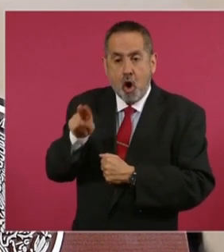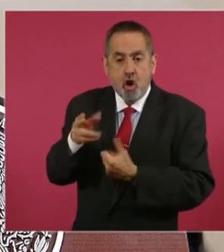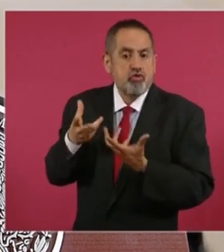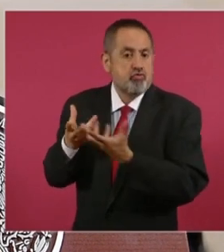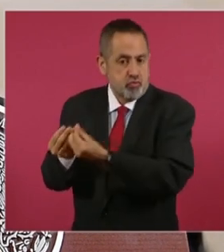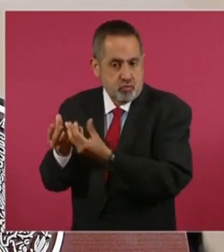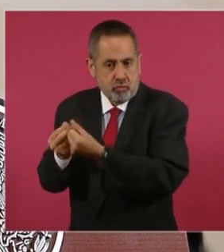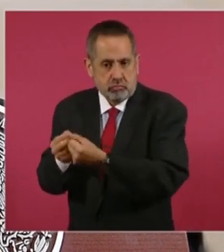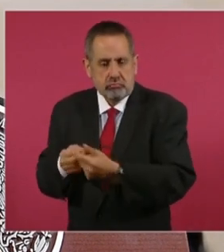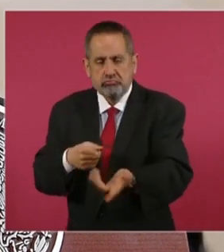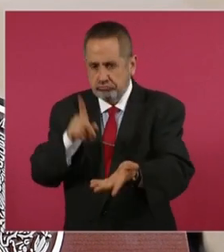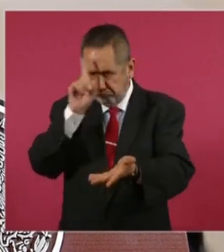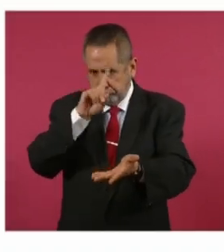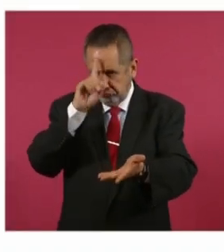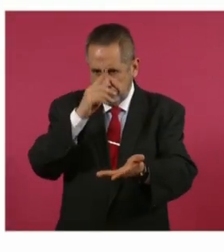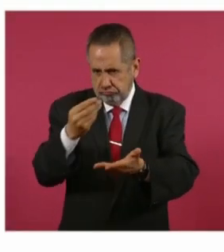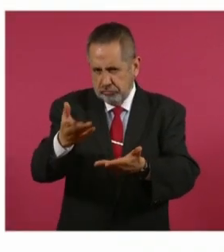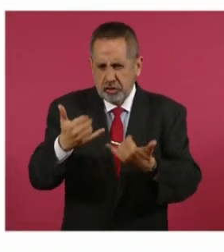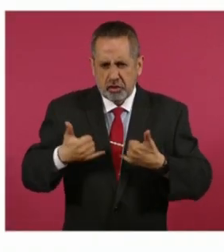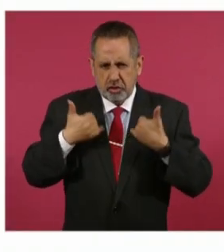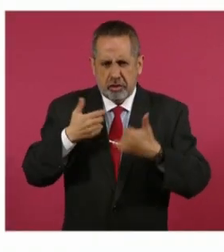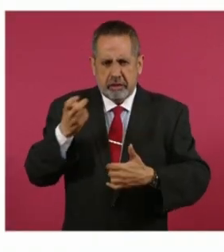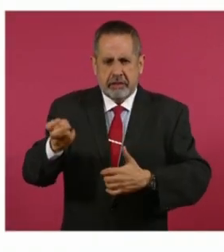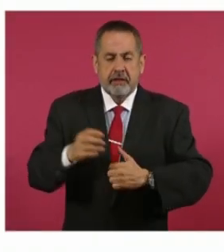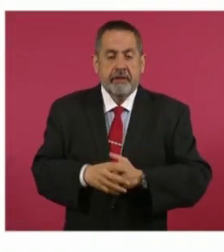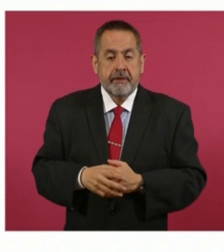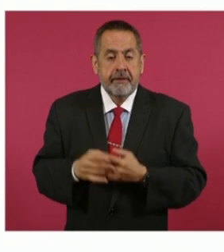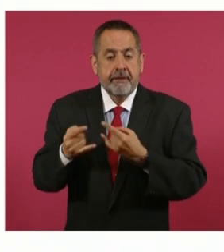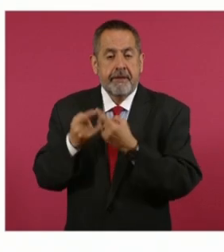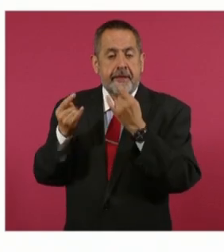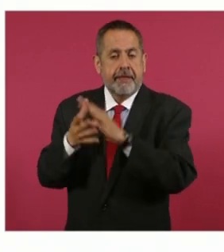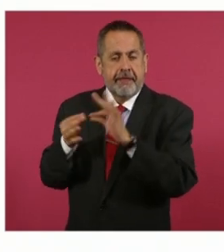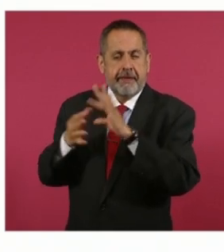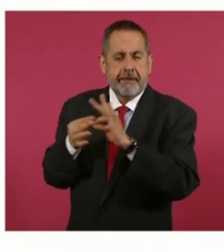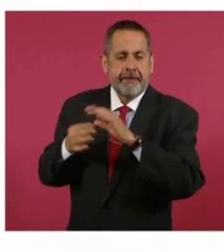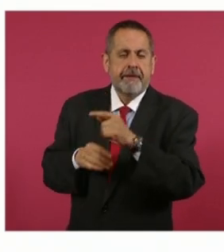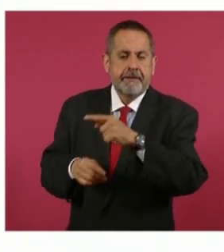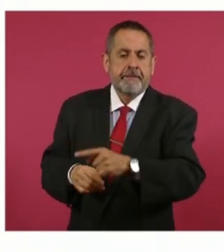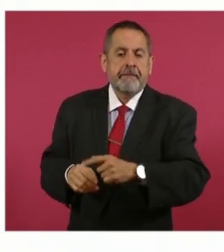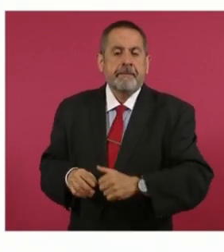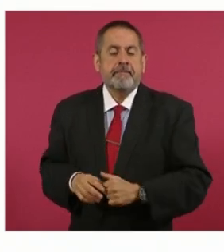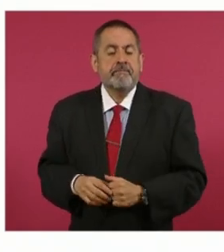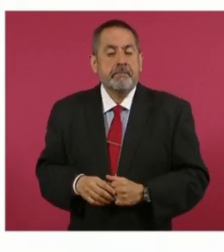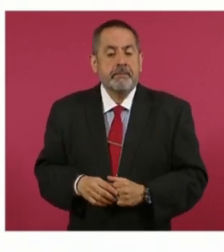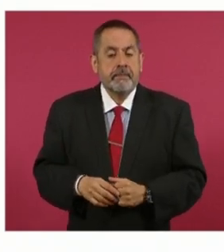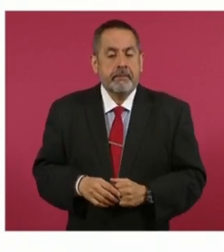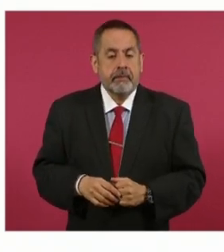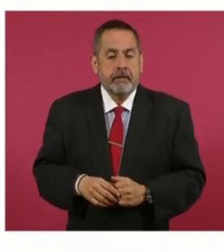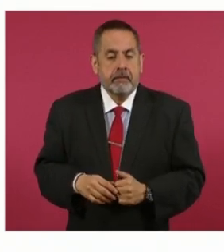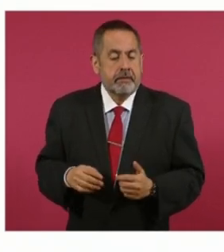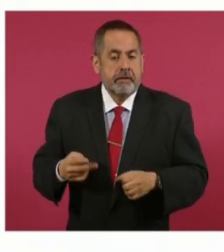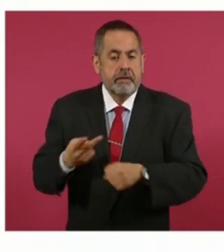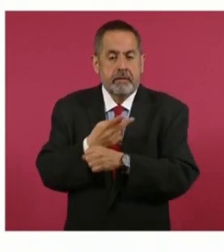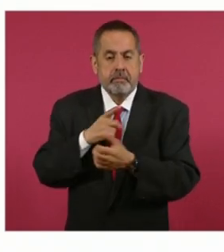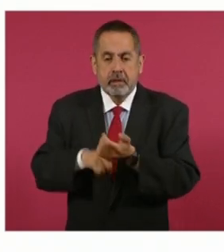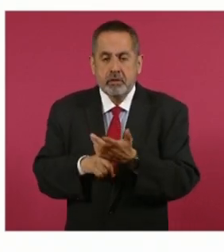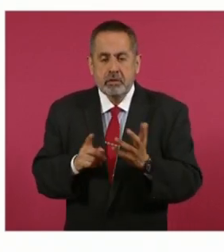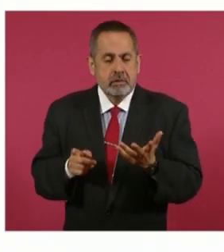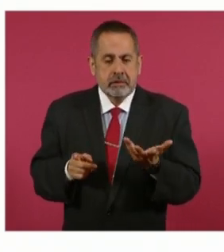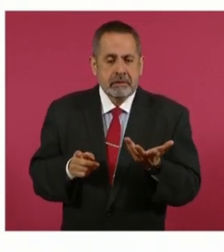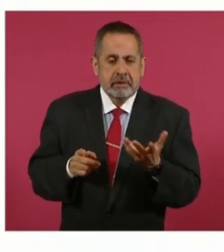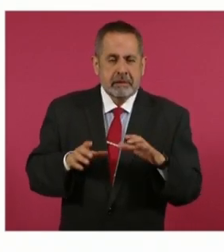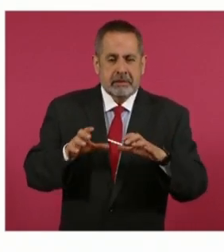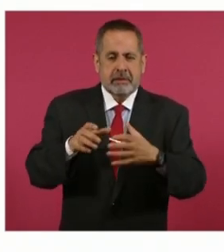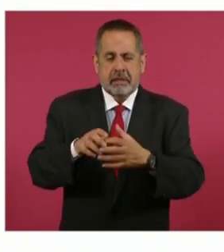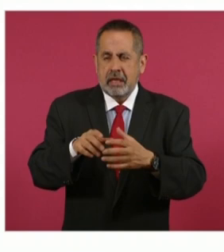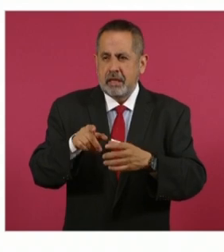también lo recomiendo para los jóvenes. Pero ahí es donde cuenta esto, dice, no sé qué le pasó a Lamito